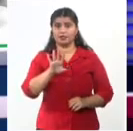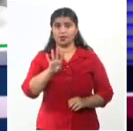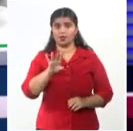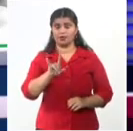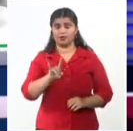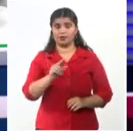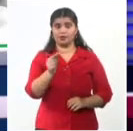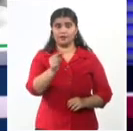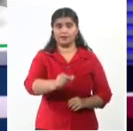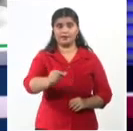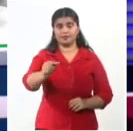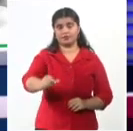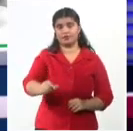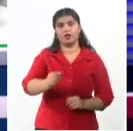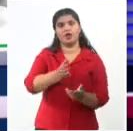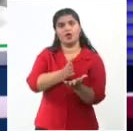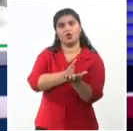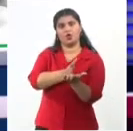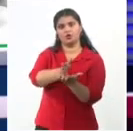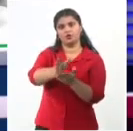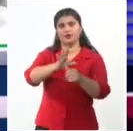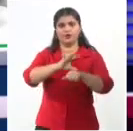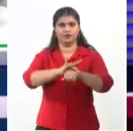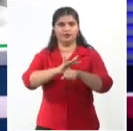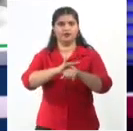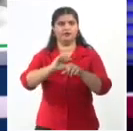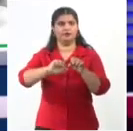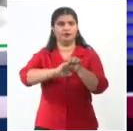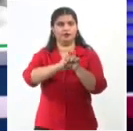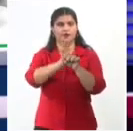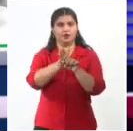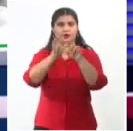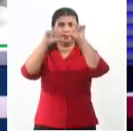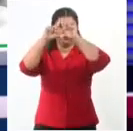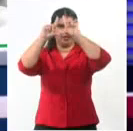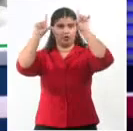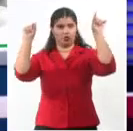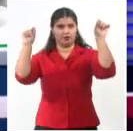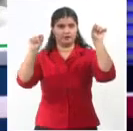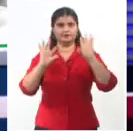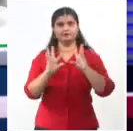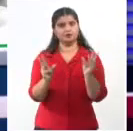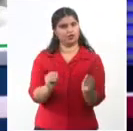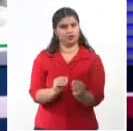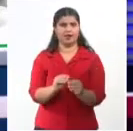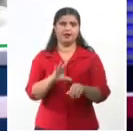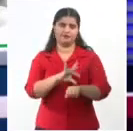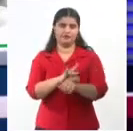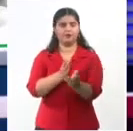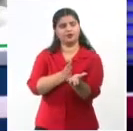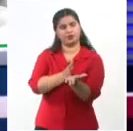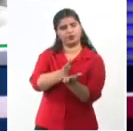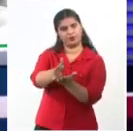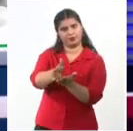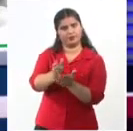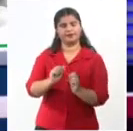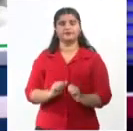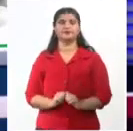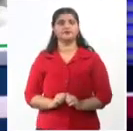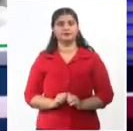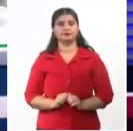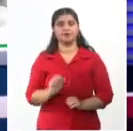pacientes se mantienen diagnosticados en las instituciones de salud. Este es el total de casos activos. Por 11ª